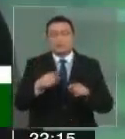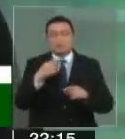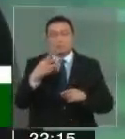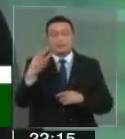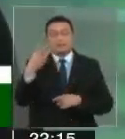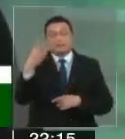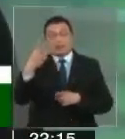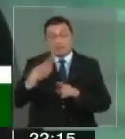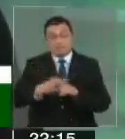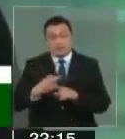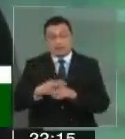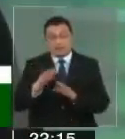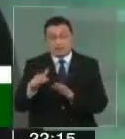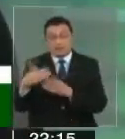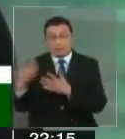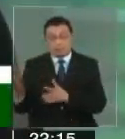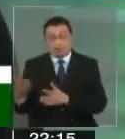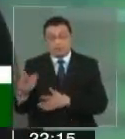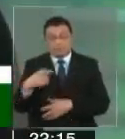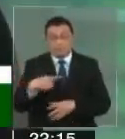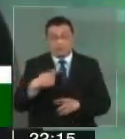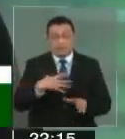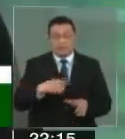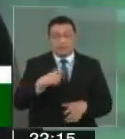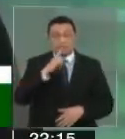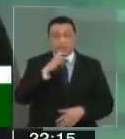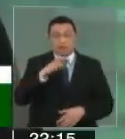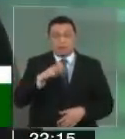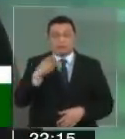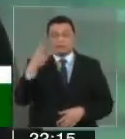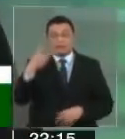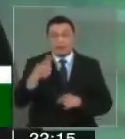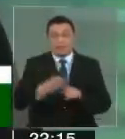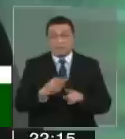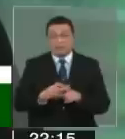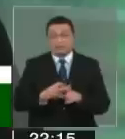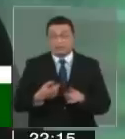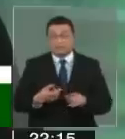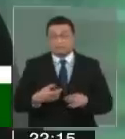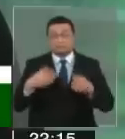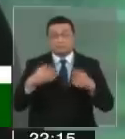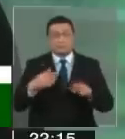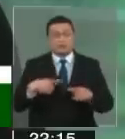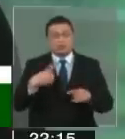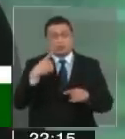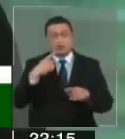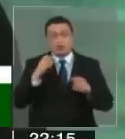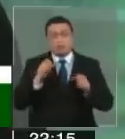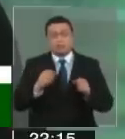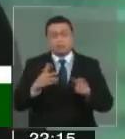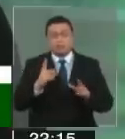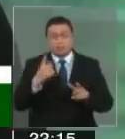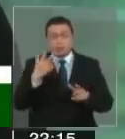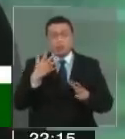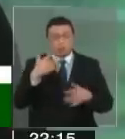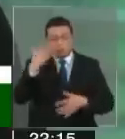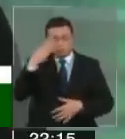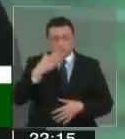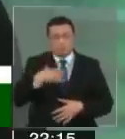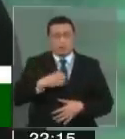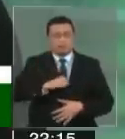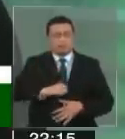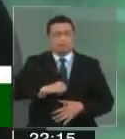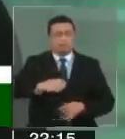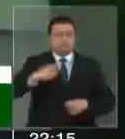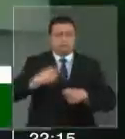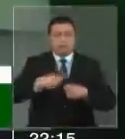3 meses. Cuando yo no, la verdad es que yo no, bueno, podría decir a lo mejor que yo estaba en un acto de negación total.